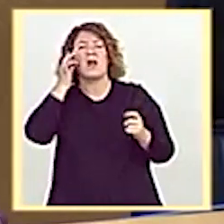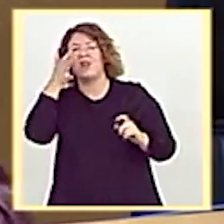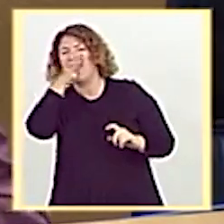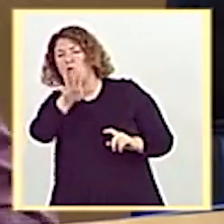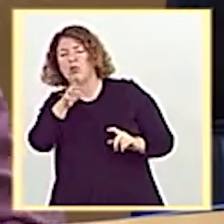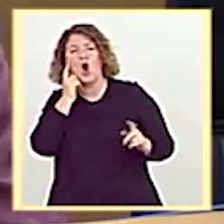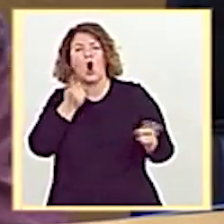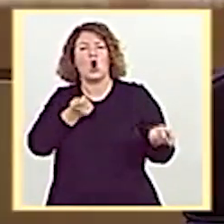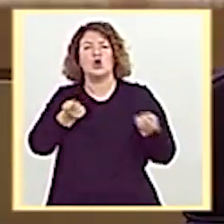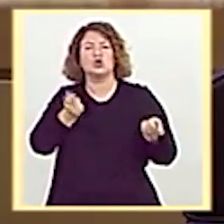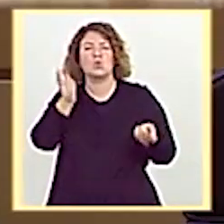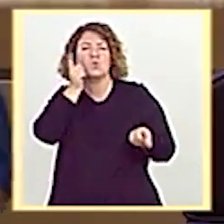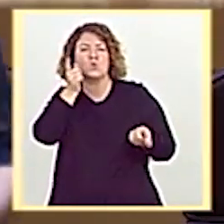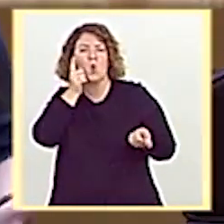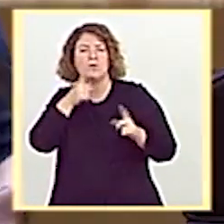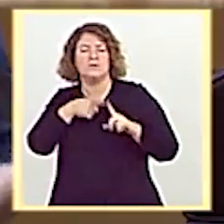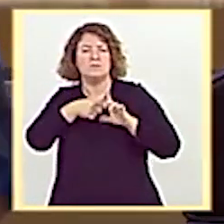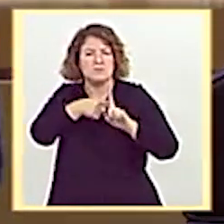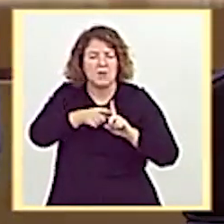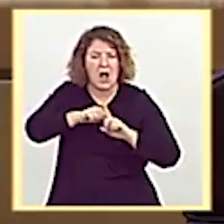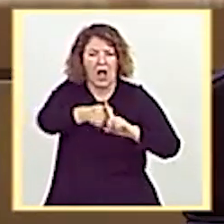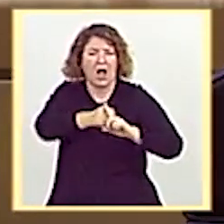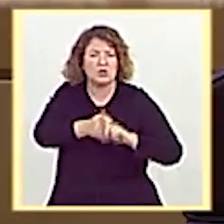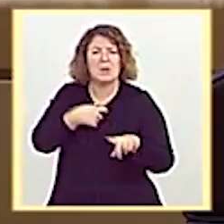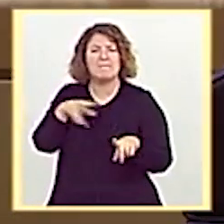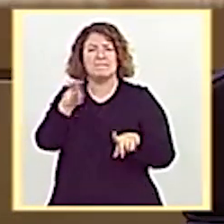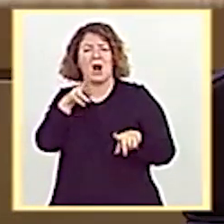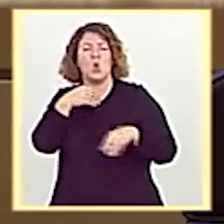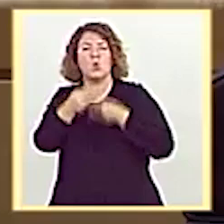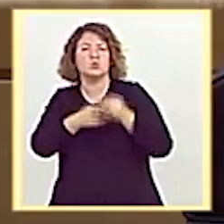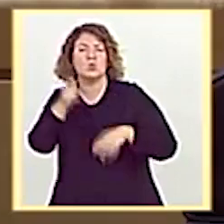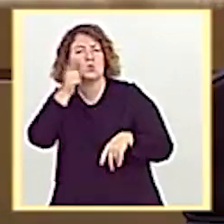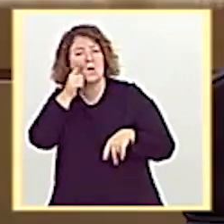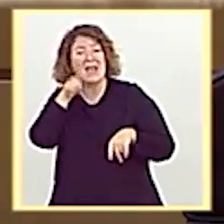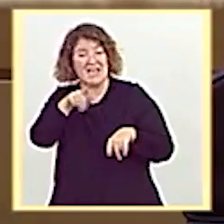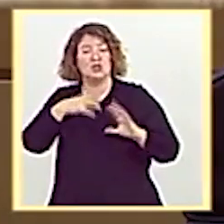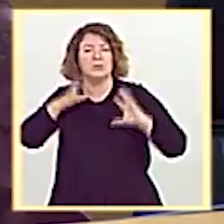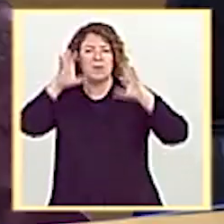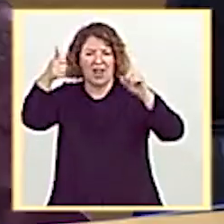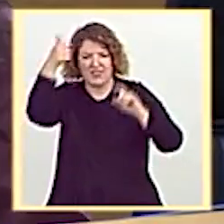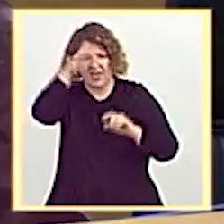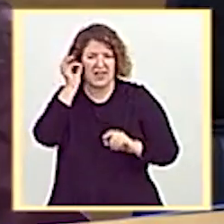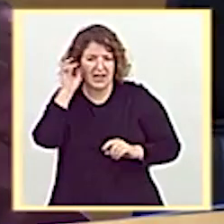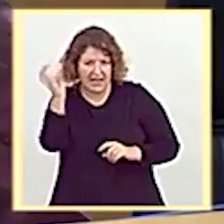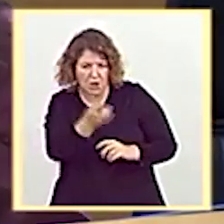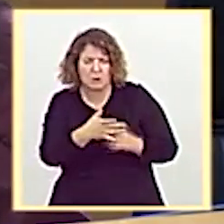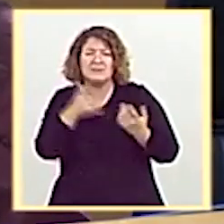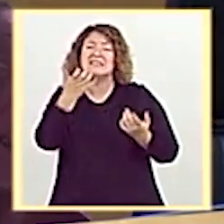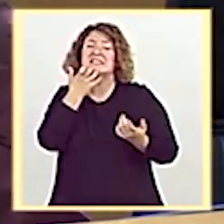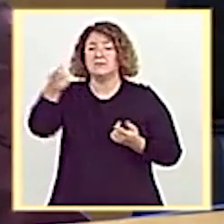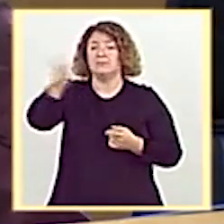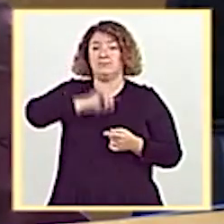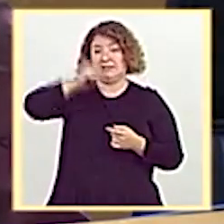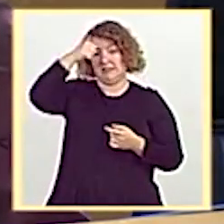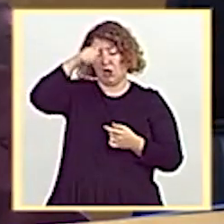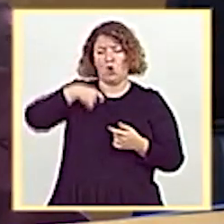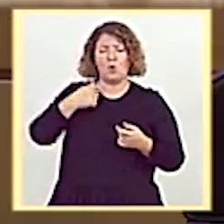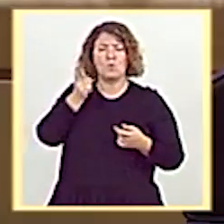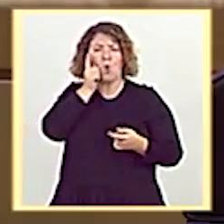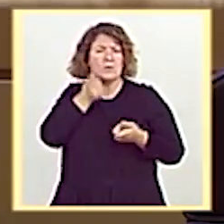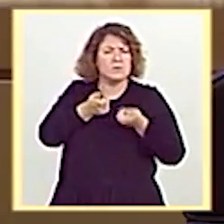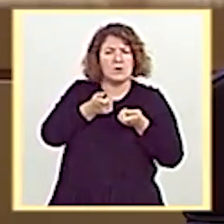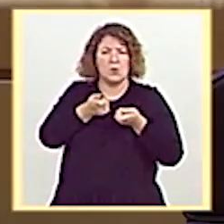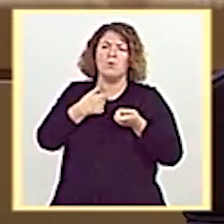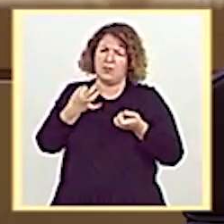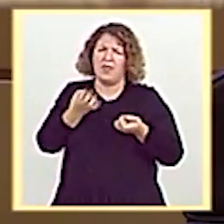su teléfono móvil. Acosar o controlar a tu pareja usando el móvil es violencia de género. Si tu chico te controla el móvil,